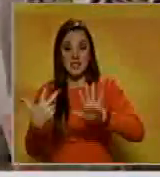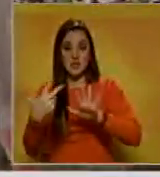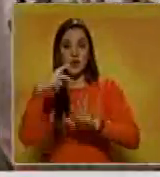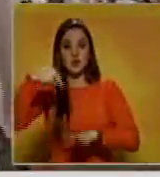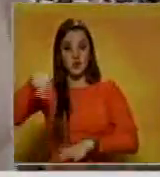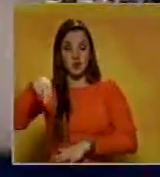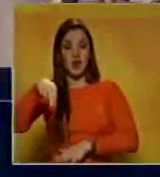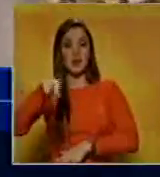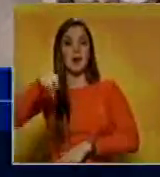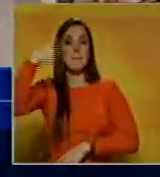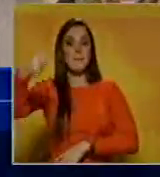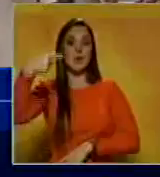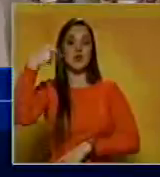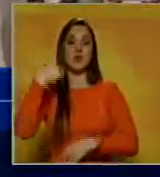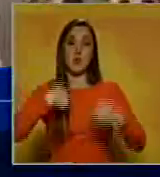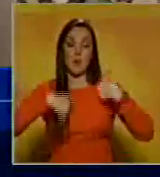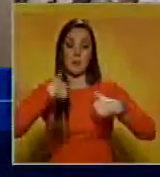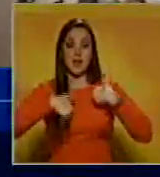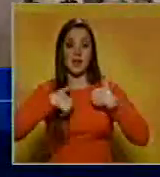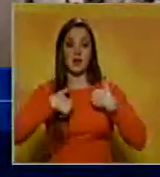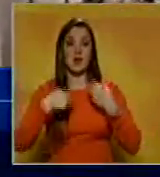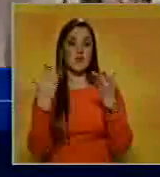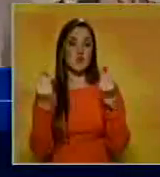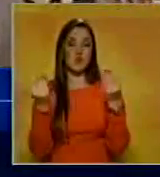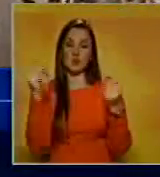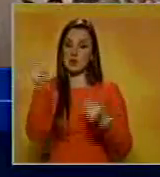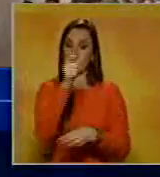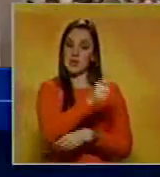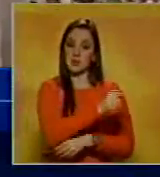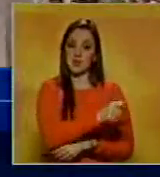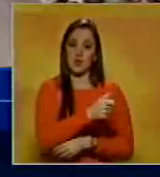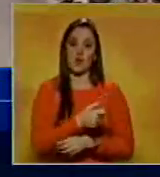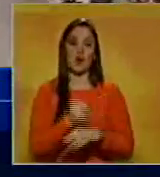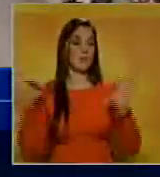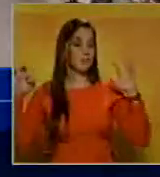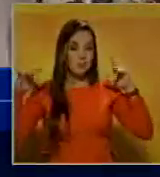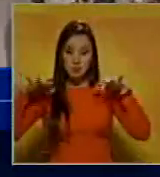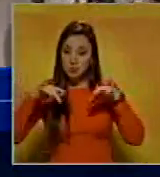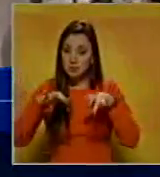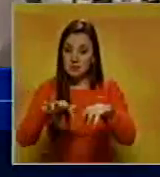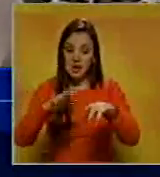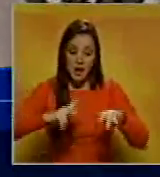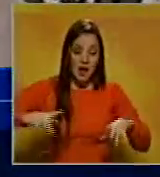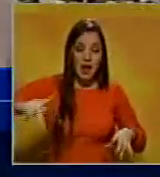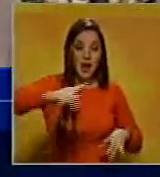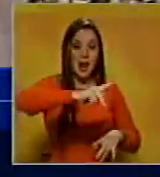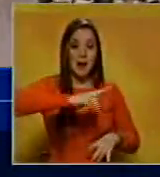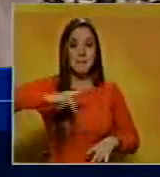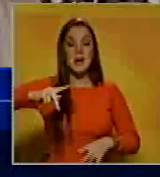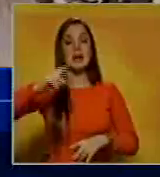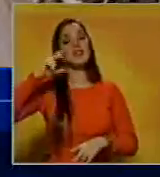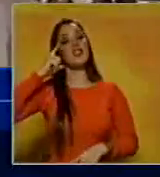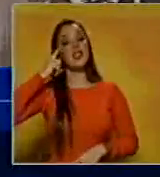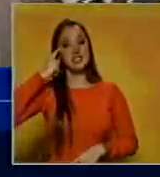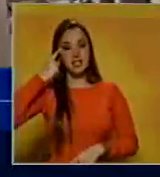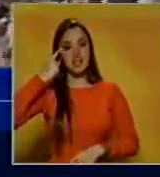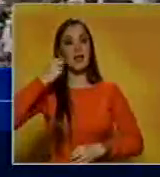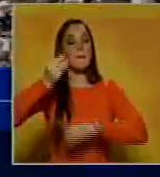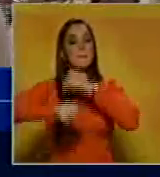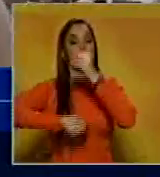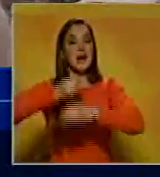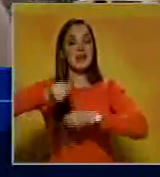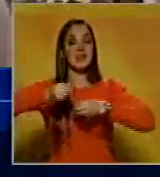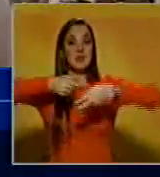próximo miércoles, cuando decenas de miles de personas se congregan en la plazoleta de la Basílica para realizar